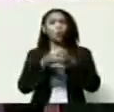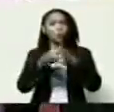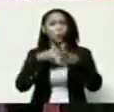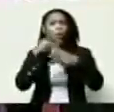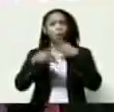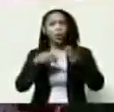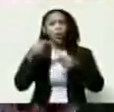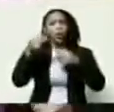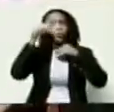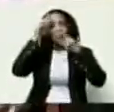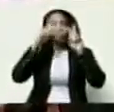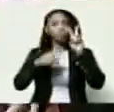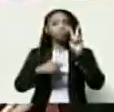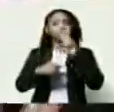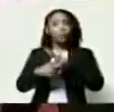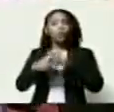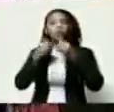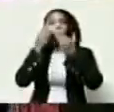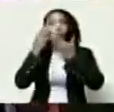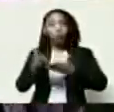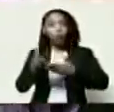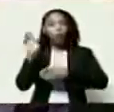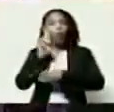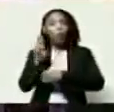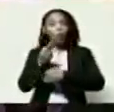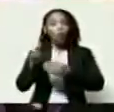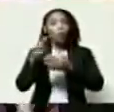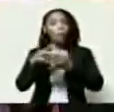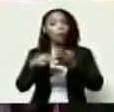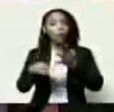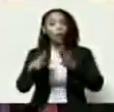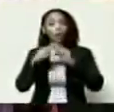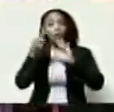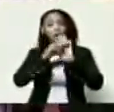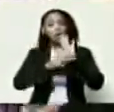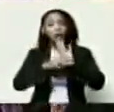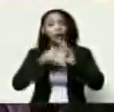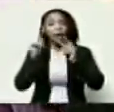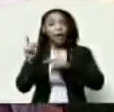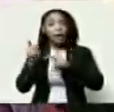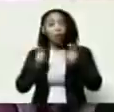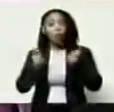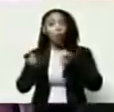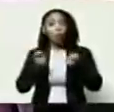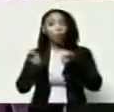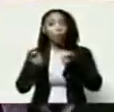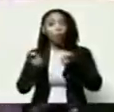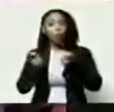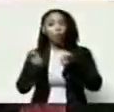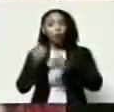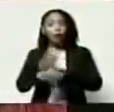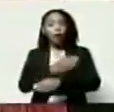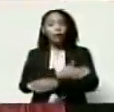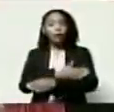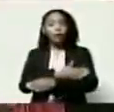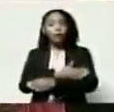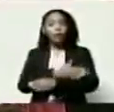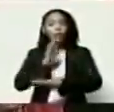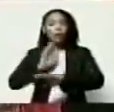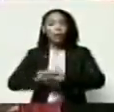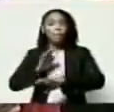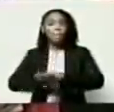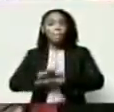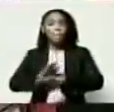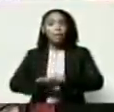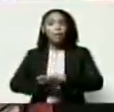esté pendiente de la buena utilización de los recursos en todo nivel, la parte del control previo, antes de que ocurran